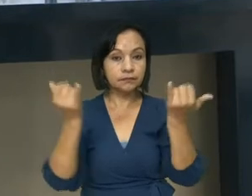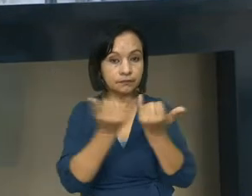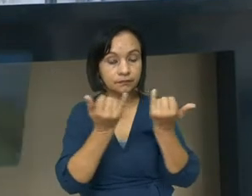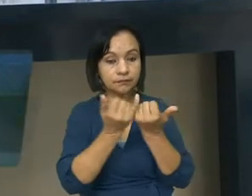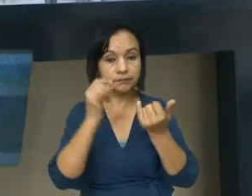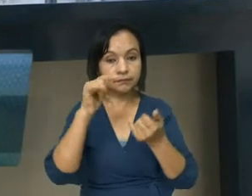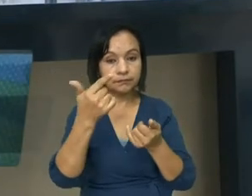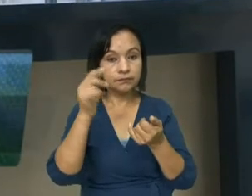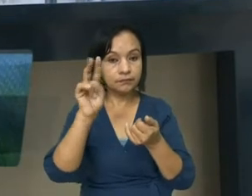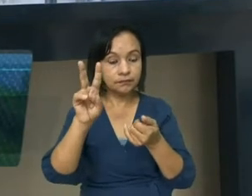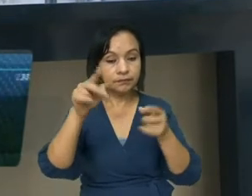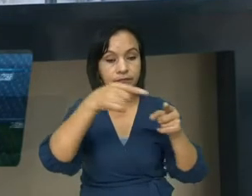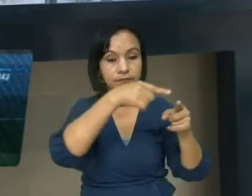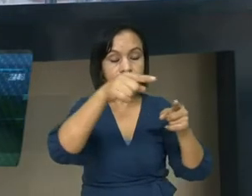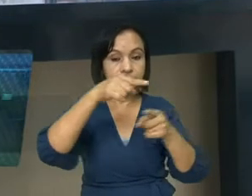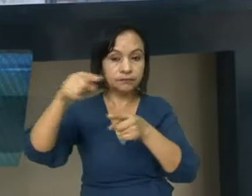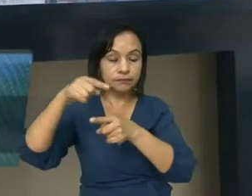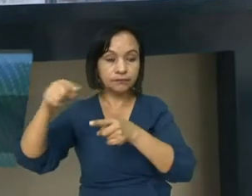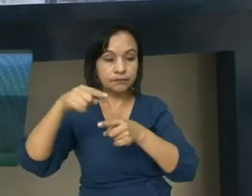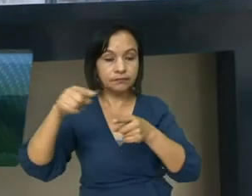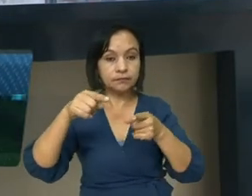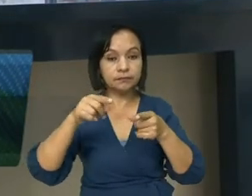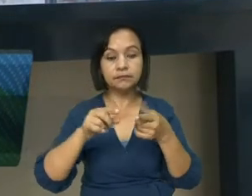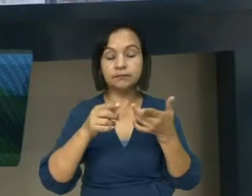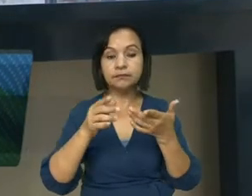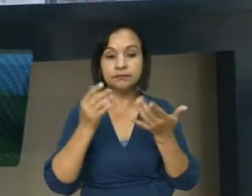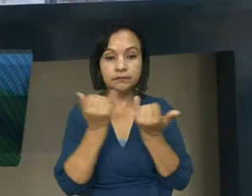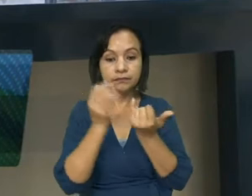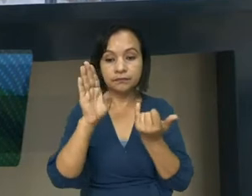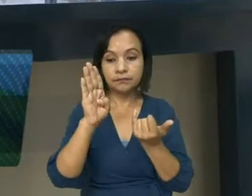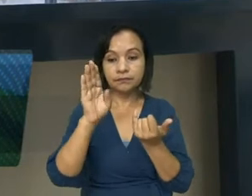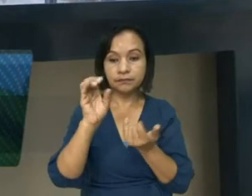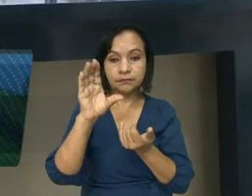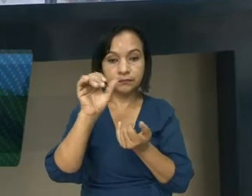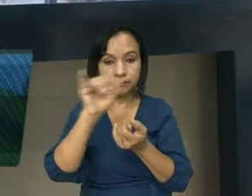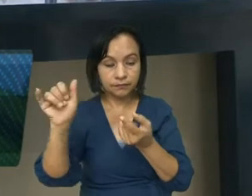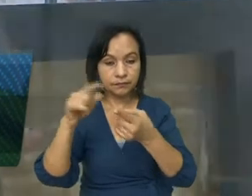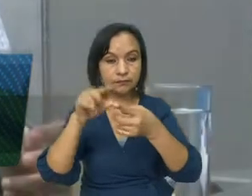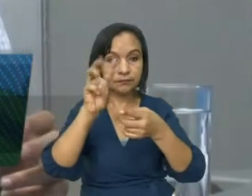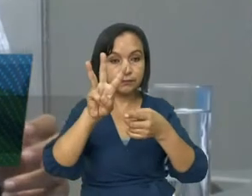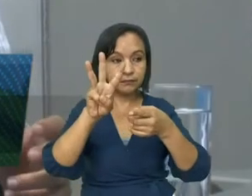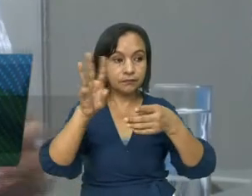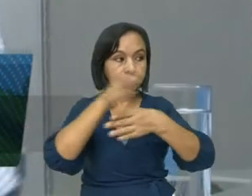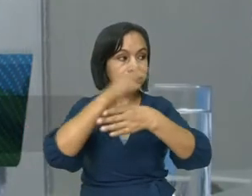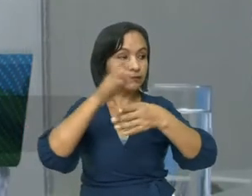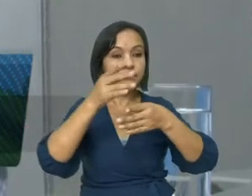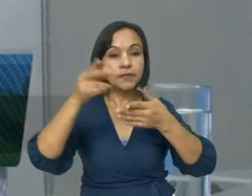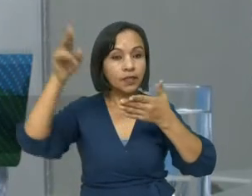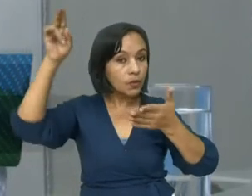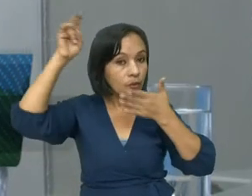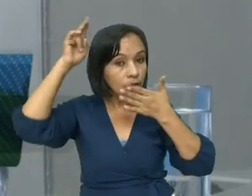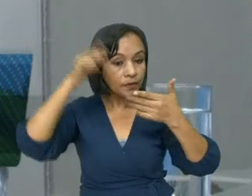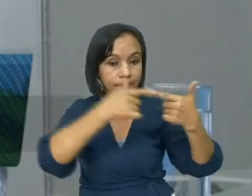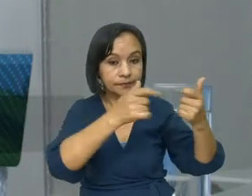las 72 comunidades del Alto Huanqui y Bocay, donde están tres gobiernos territoriales indígenas, que es la zona que